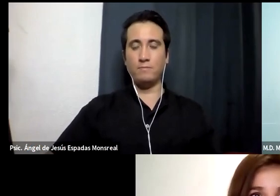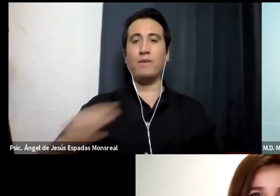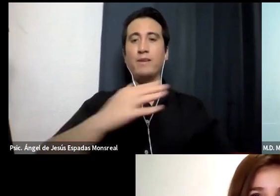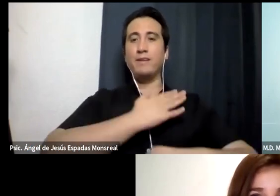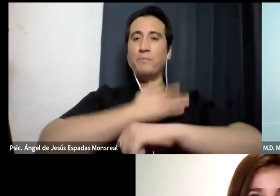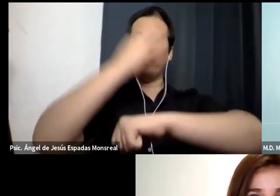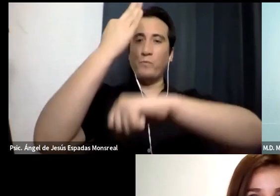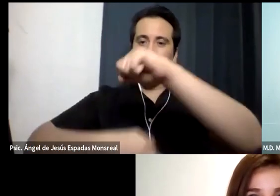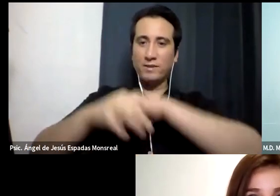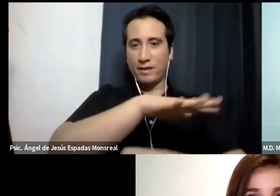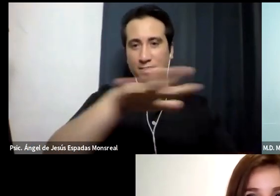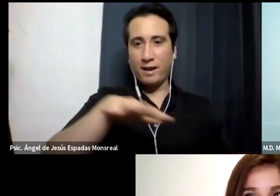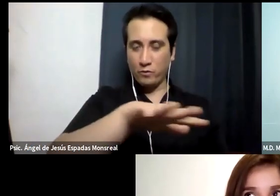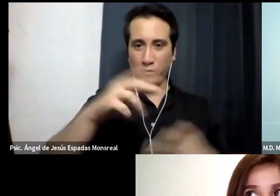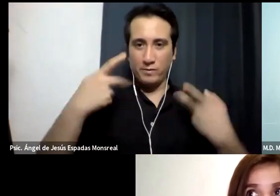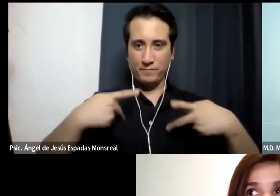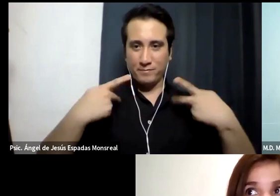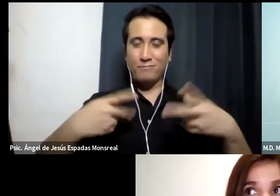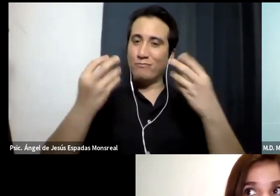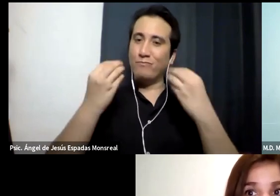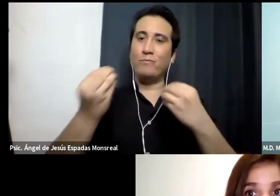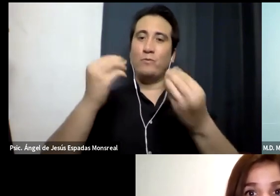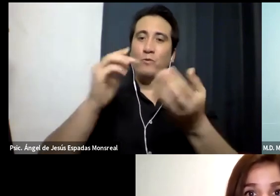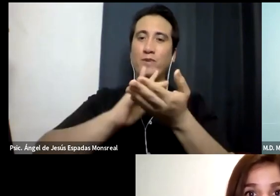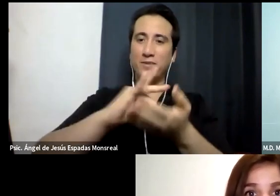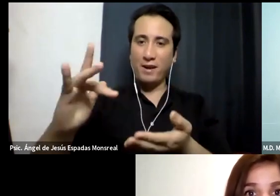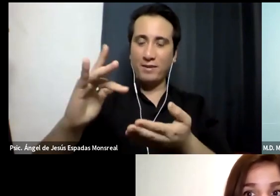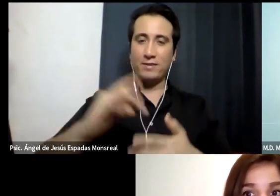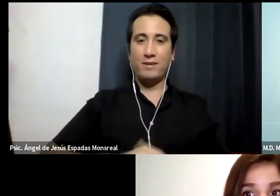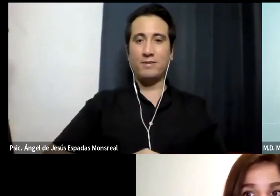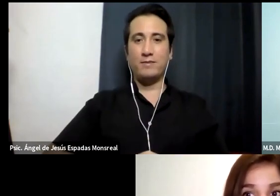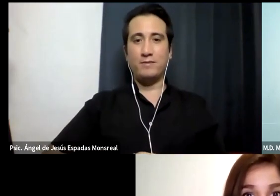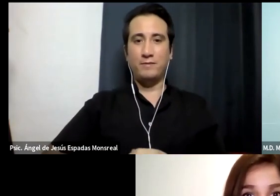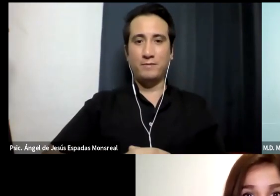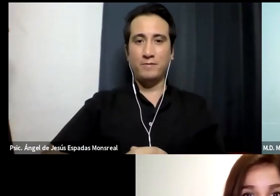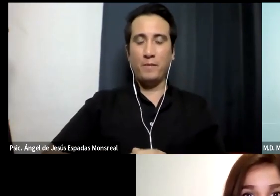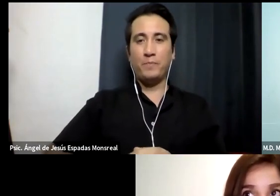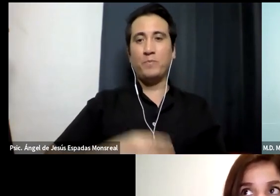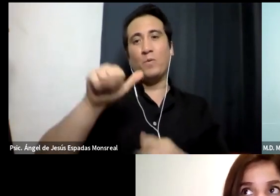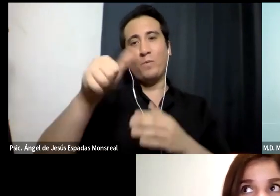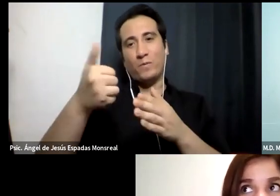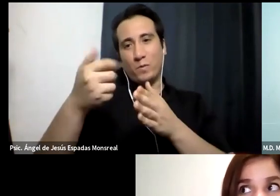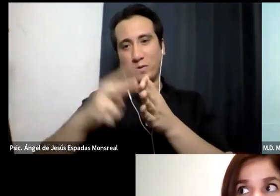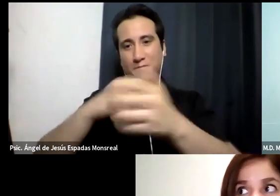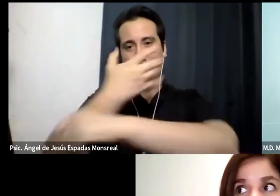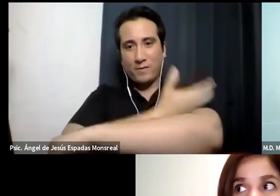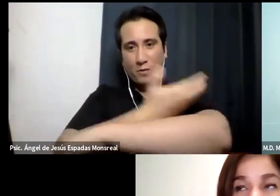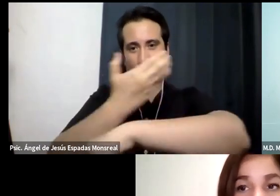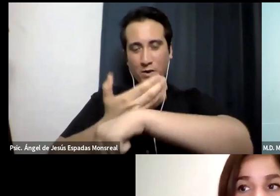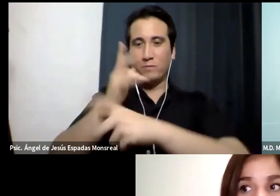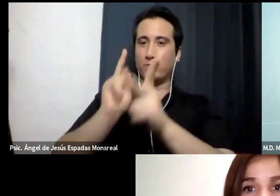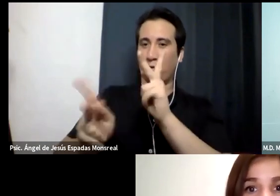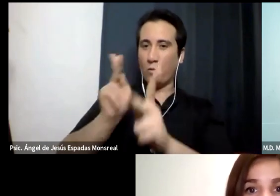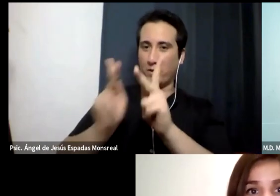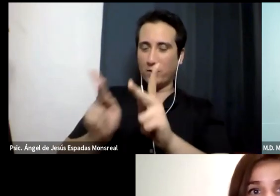tardes a todos y a todas. Muchas gracias por una vez más acompañarnos en un conversatorio